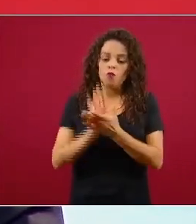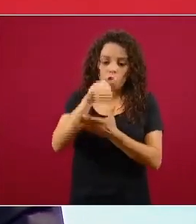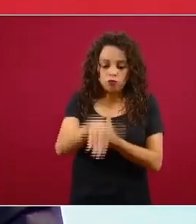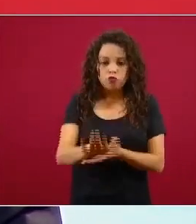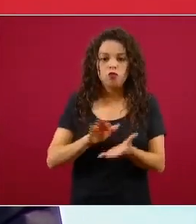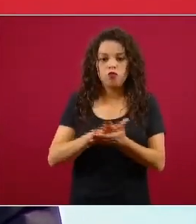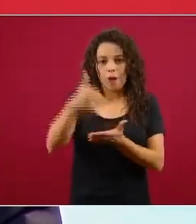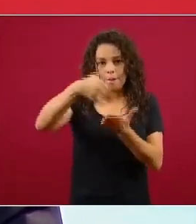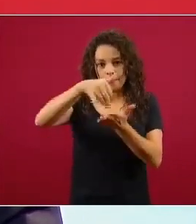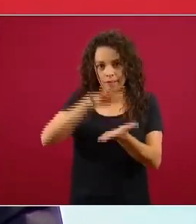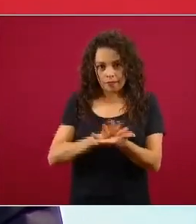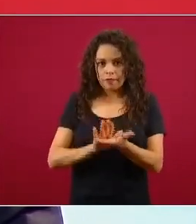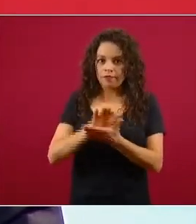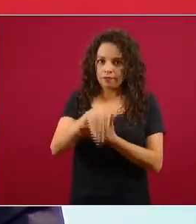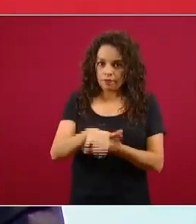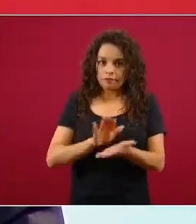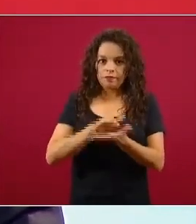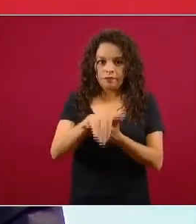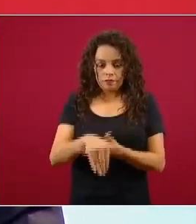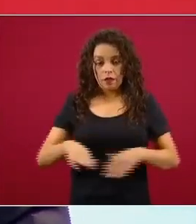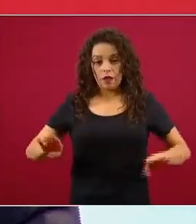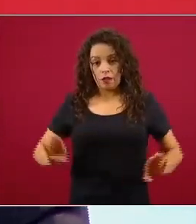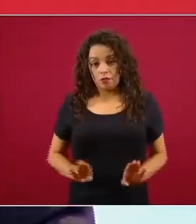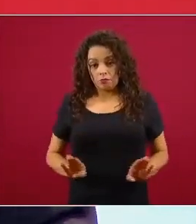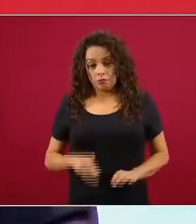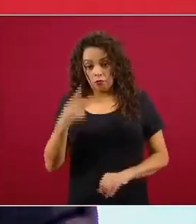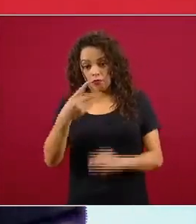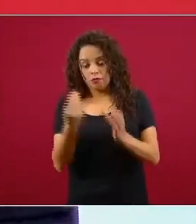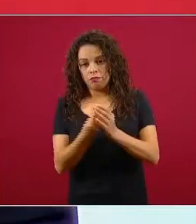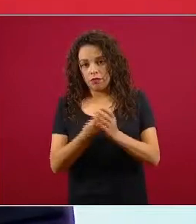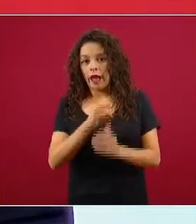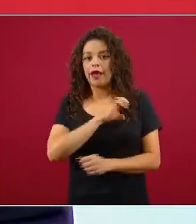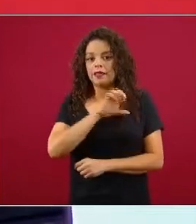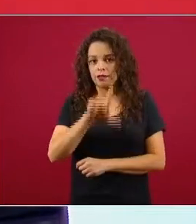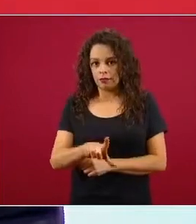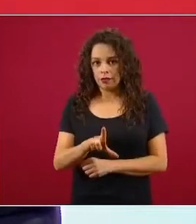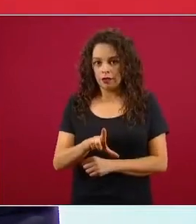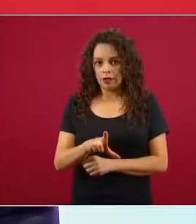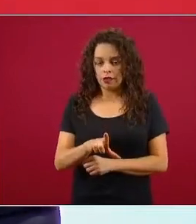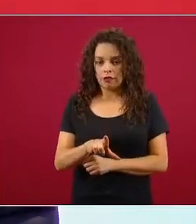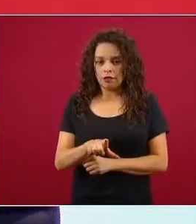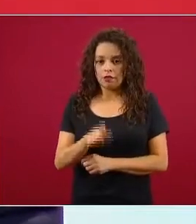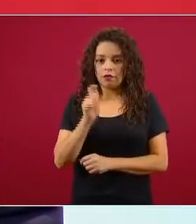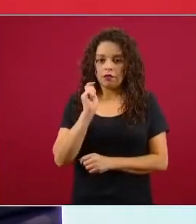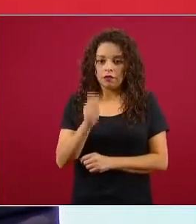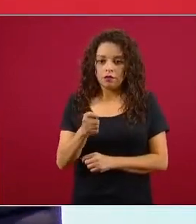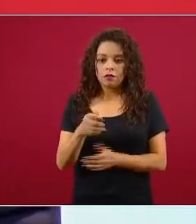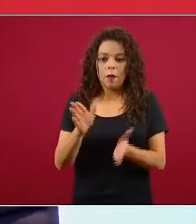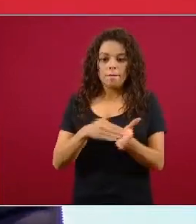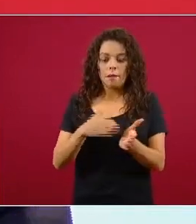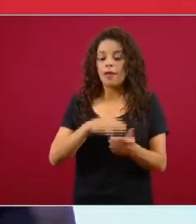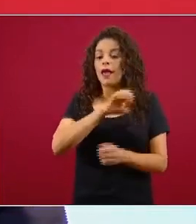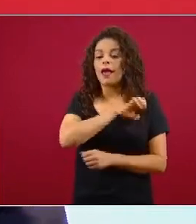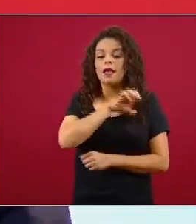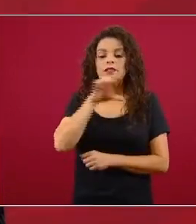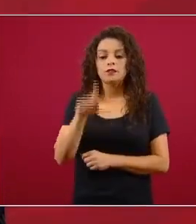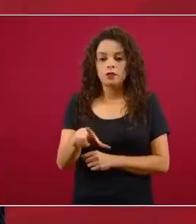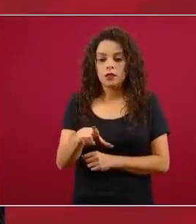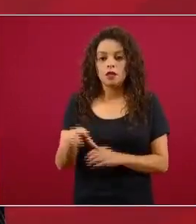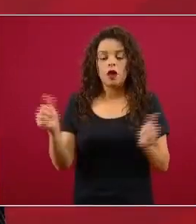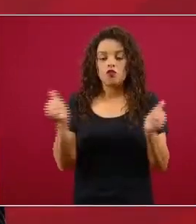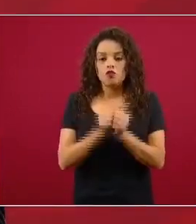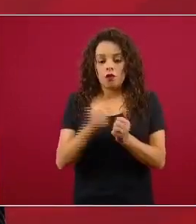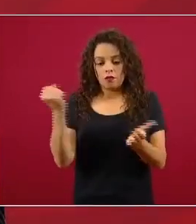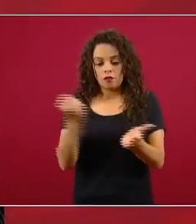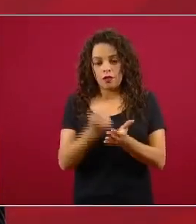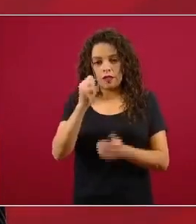Esto se hace en una imprenta con características particulares. Es material autocalcante, tienen que tener el sello